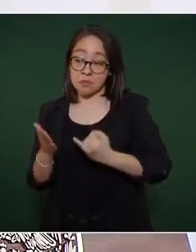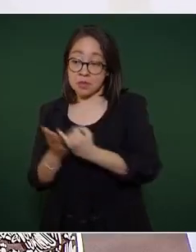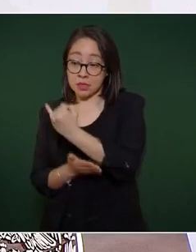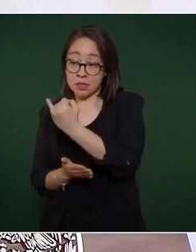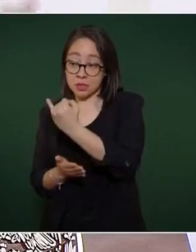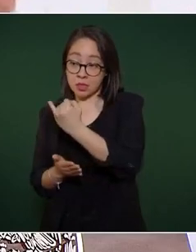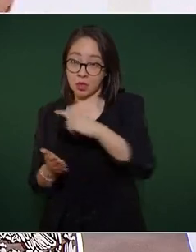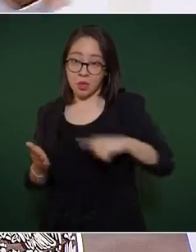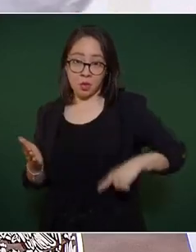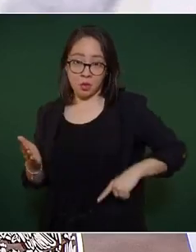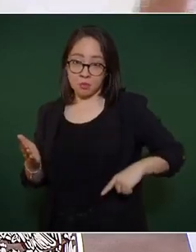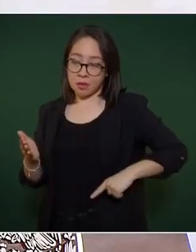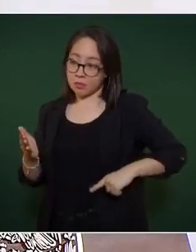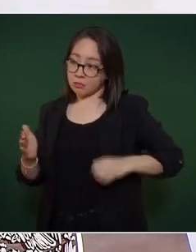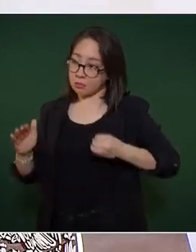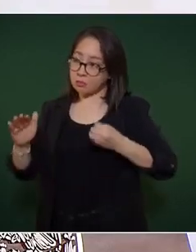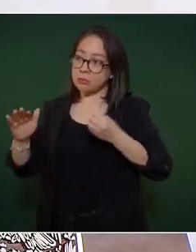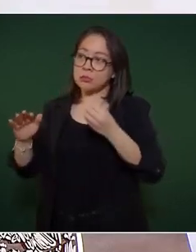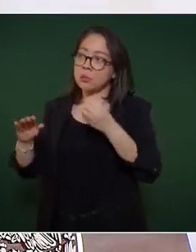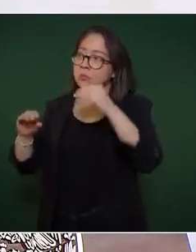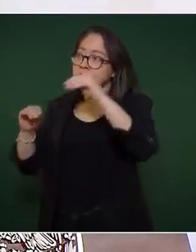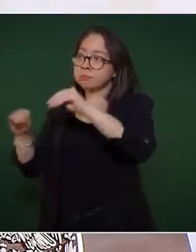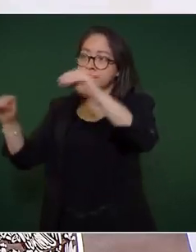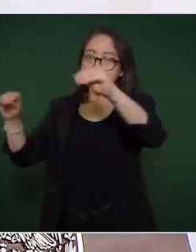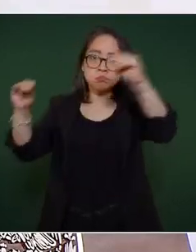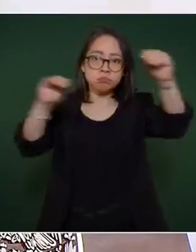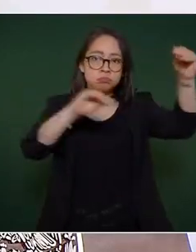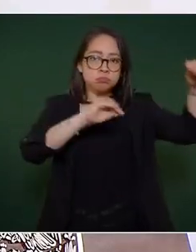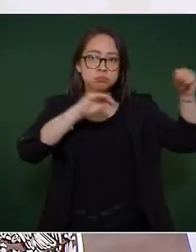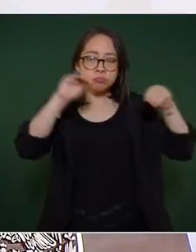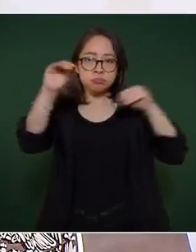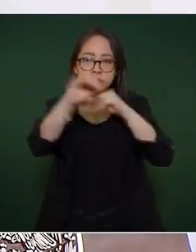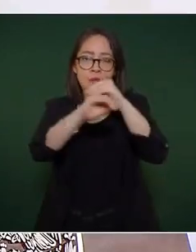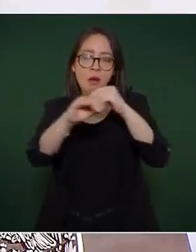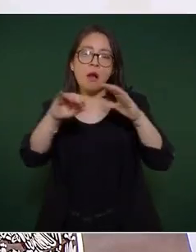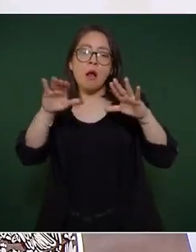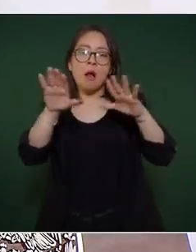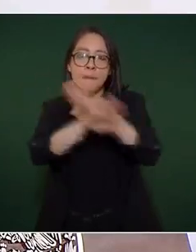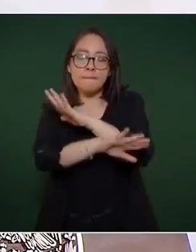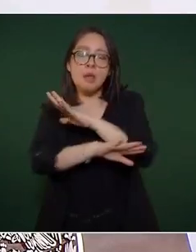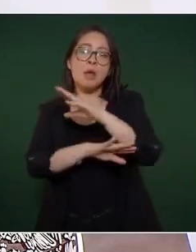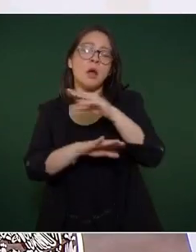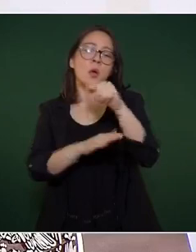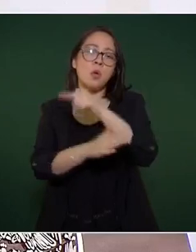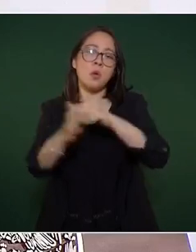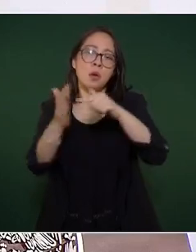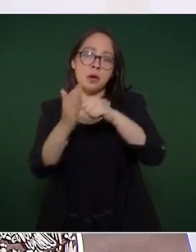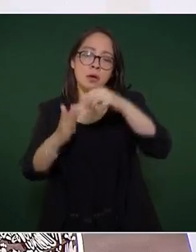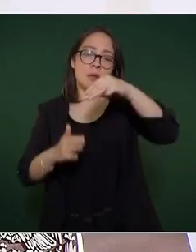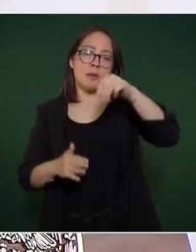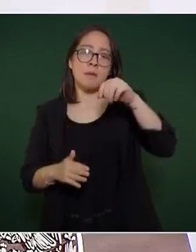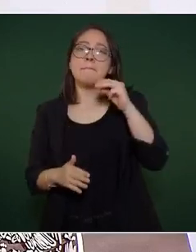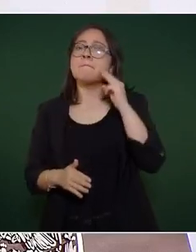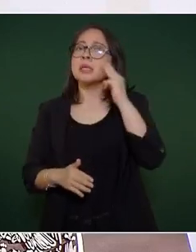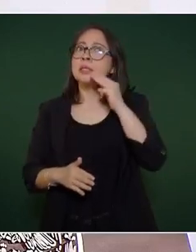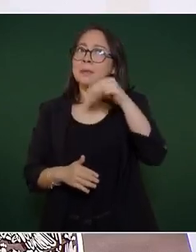y salir por Manzanillo, luego darle la vuelta por Panamá,